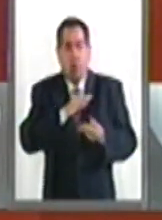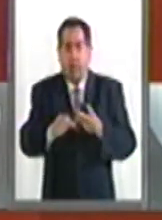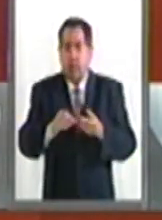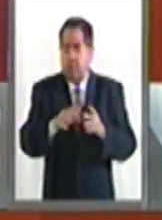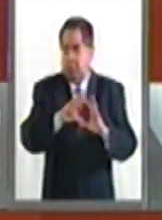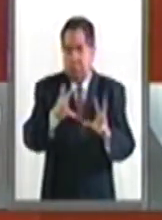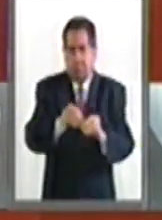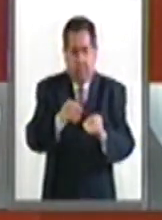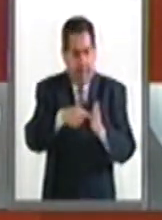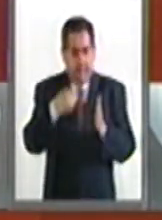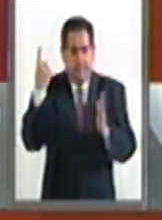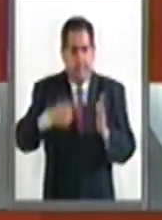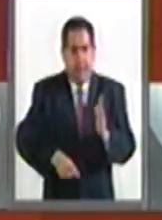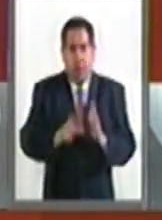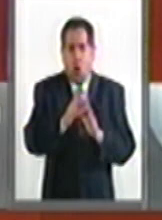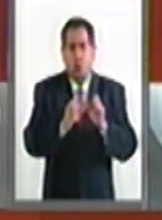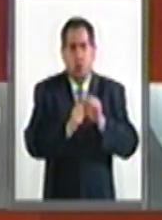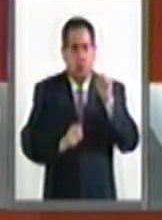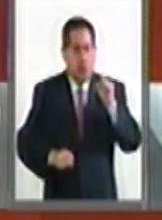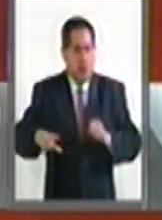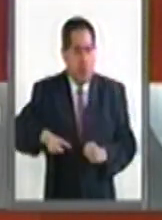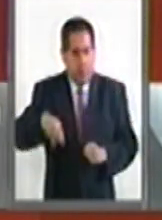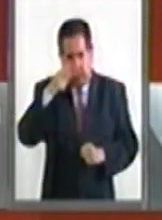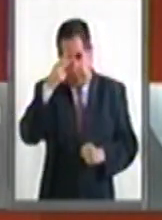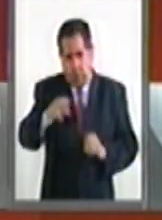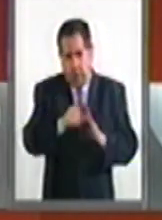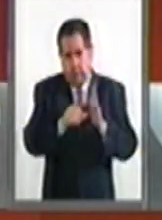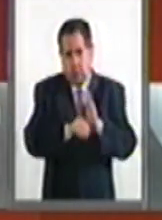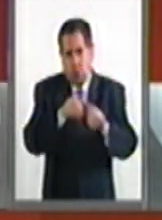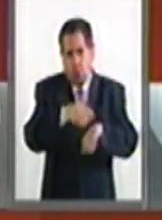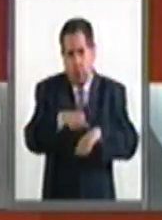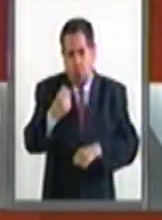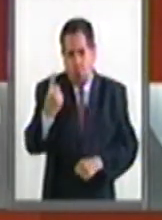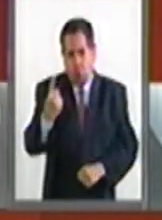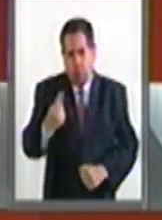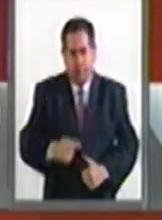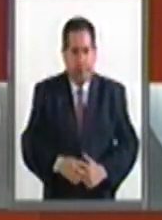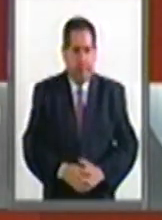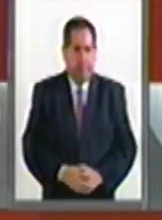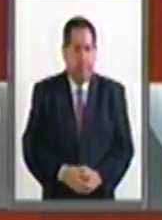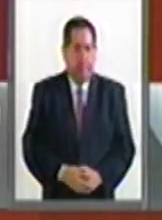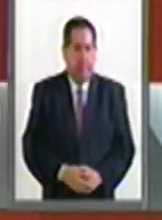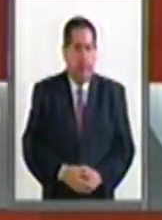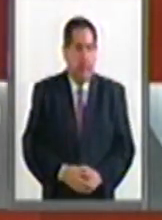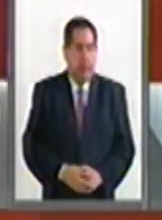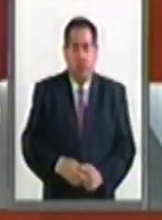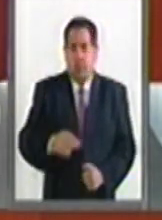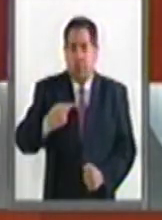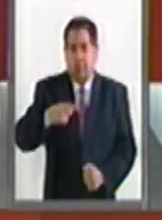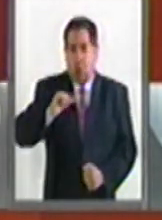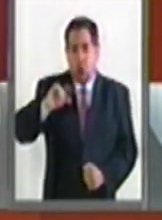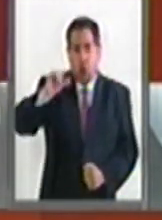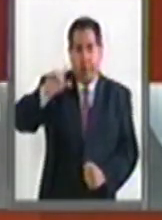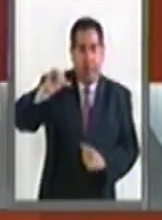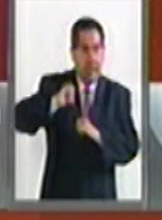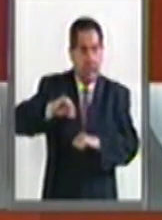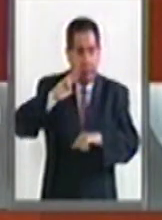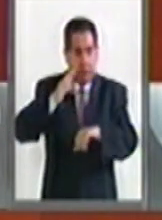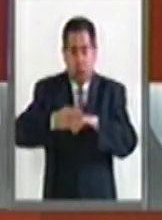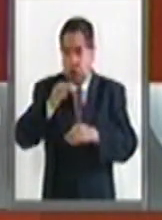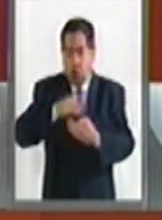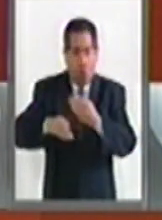Constitución Política de los Estados Unidos Mexicanos en el artículo 1. Todas las autoridades en el ámbito de sus